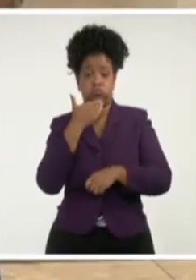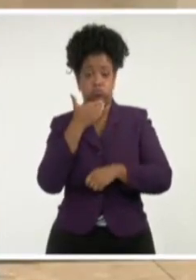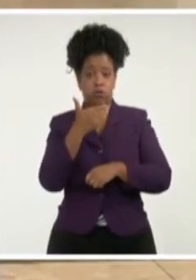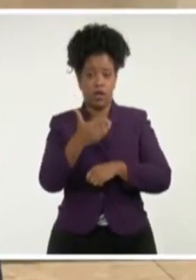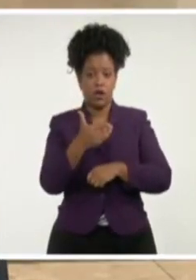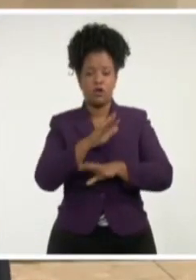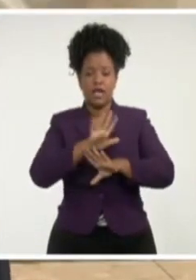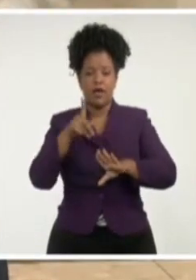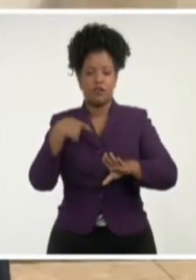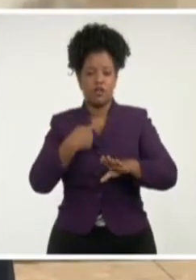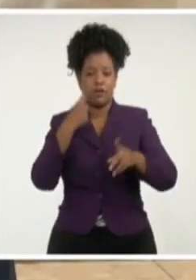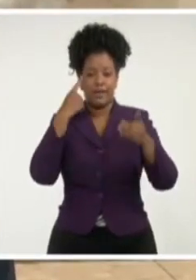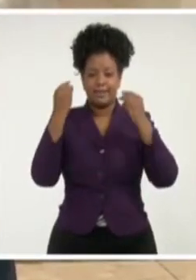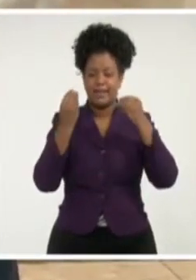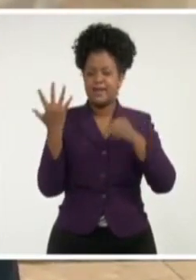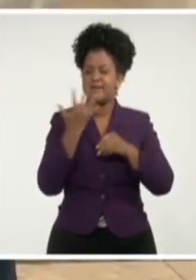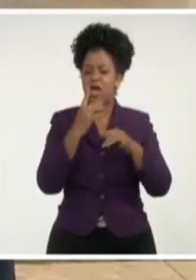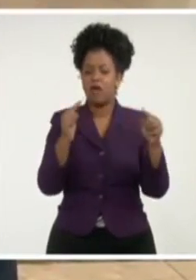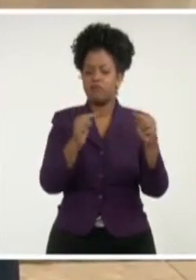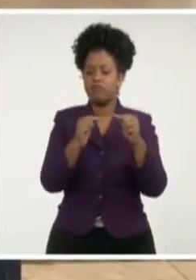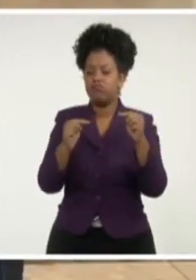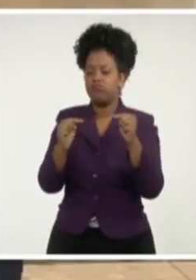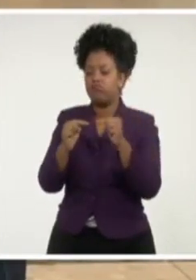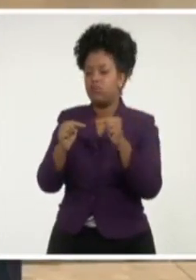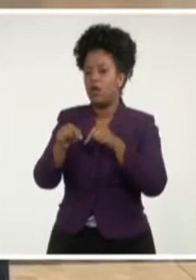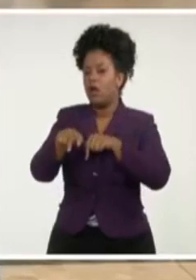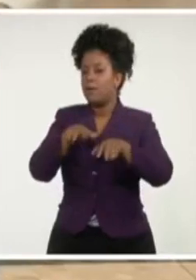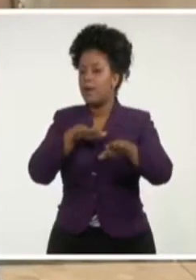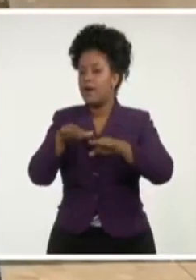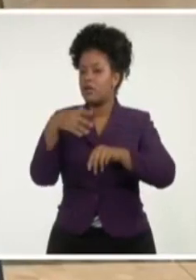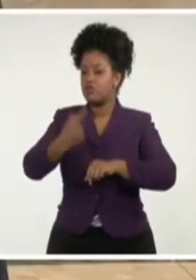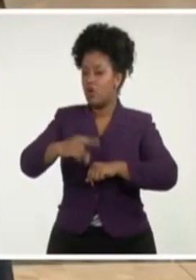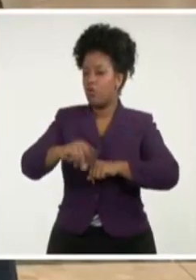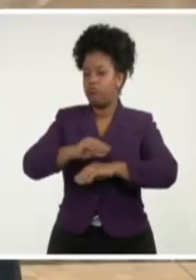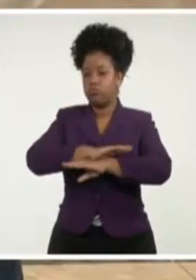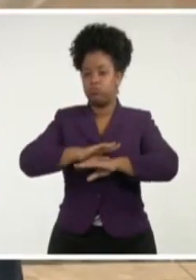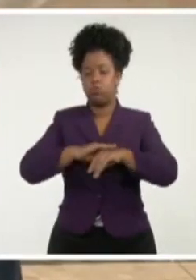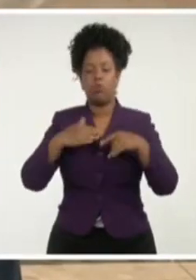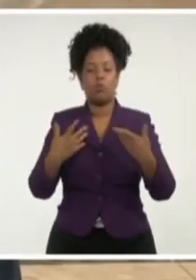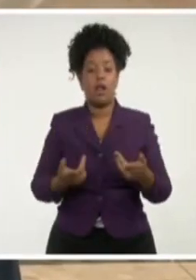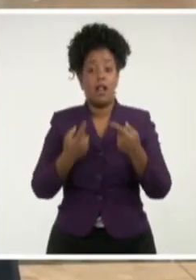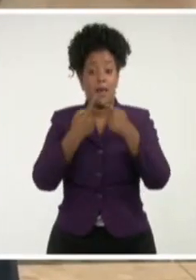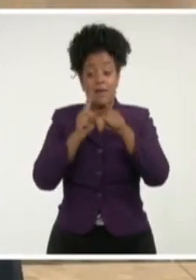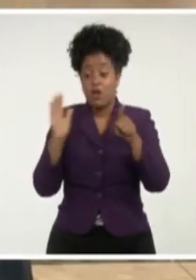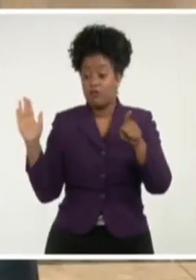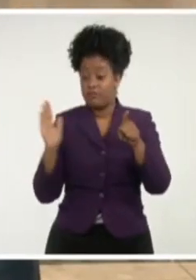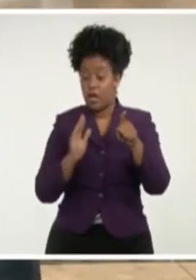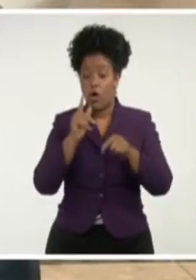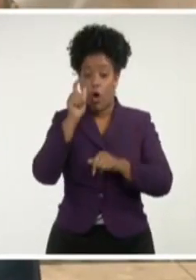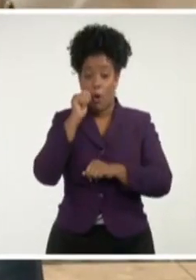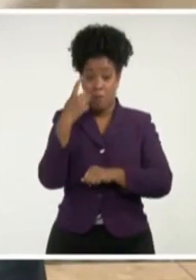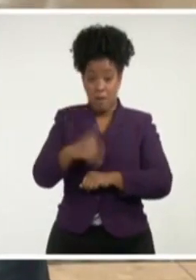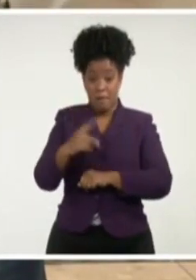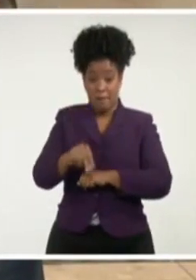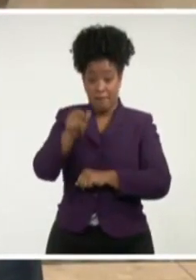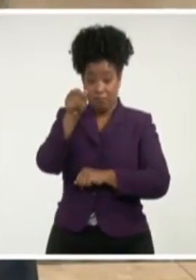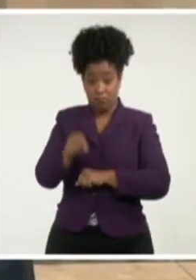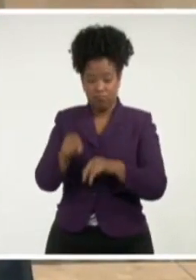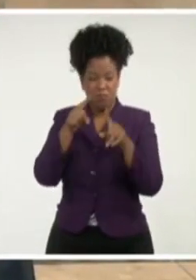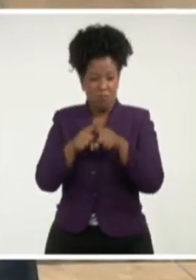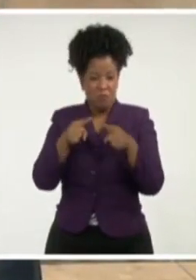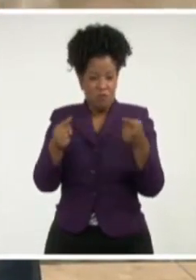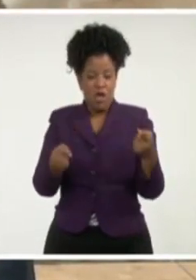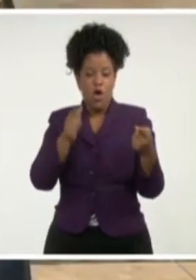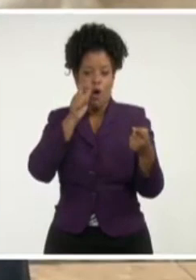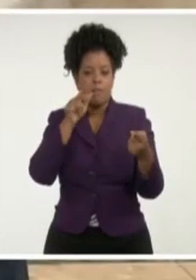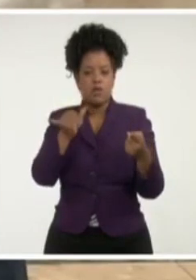principales rivales, la preparación que ha tenido Mijaín, pero traigo Evian porque Evian precisamente ha sido la voz que ha